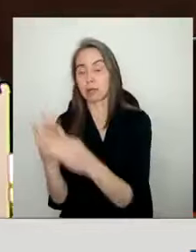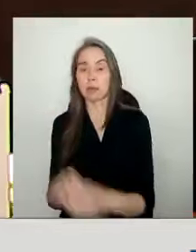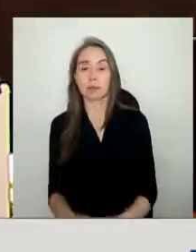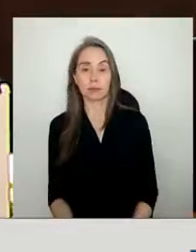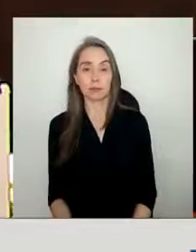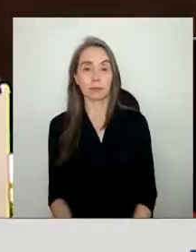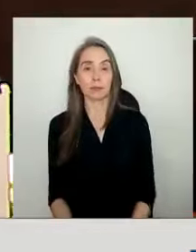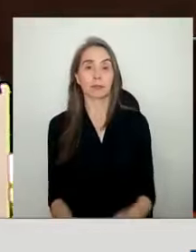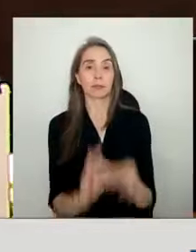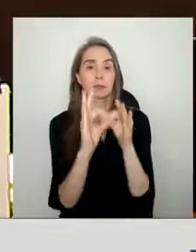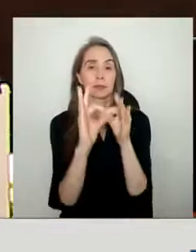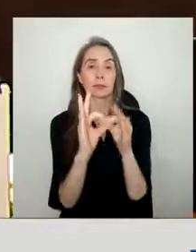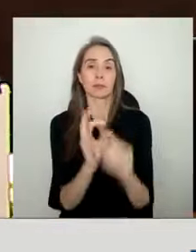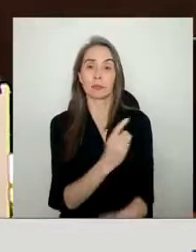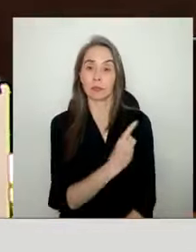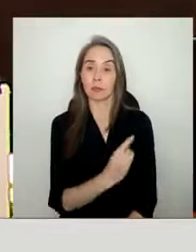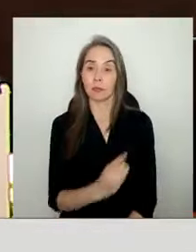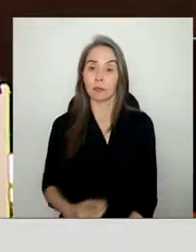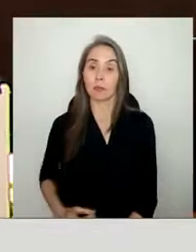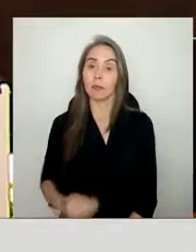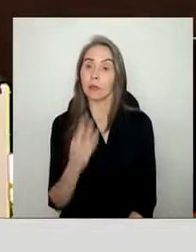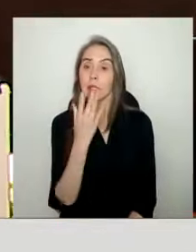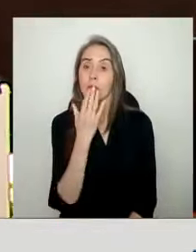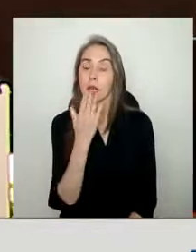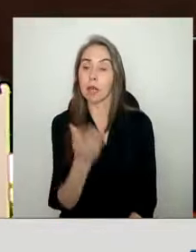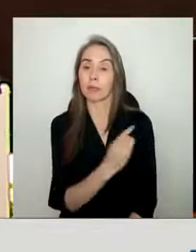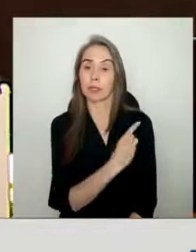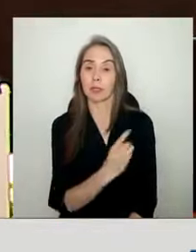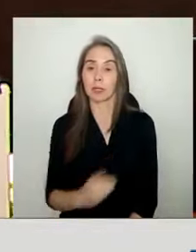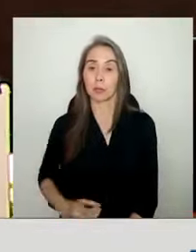diputado tiene la palabra la diputada marlén